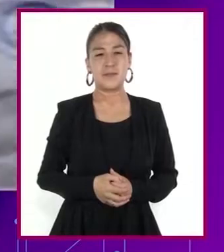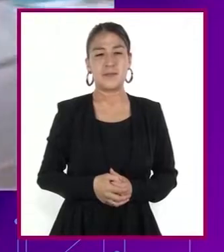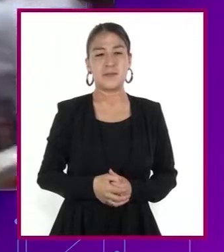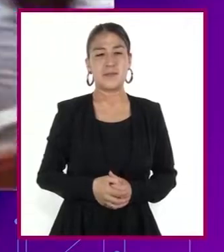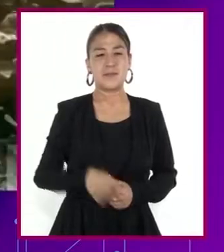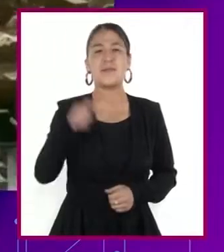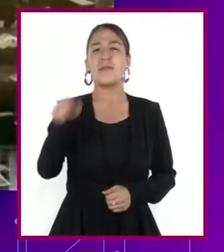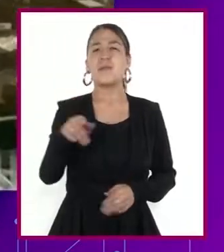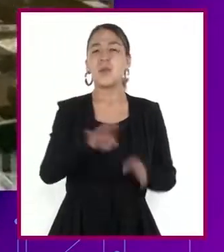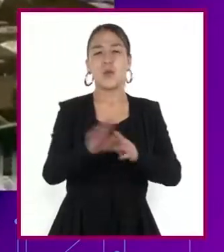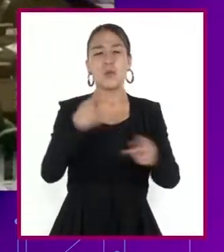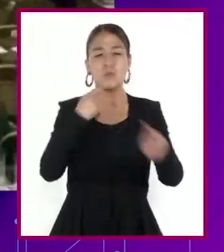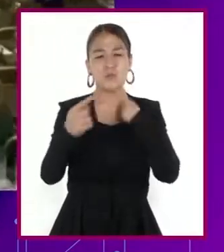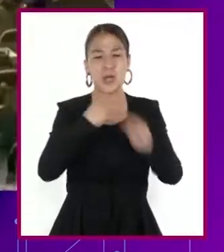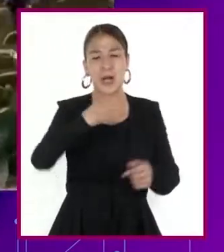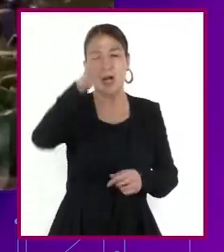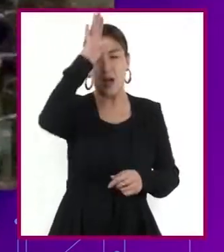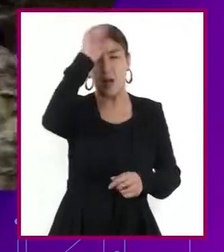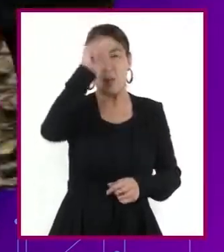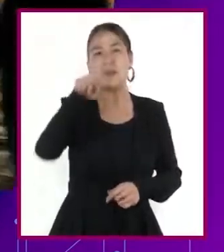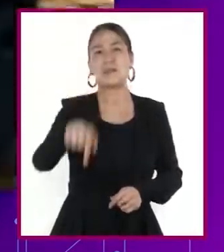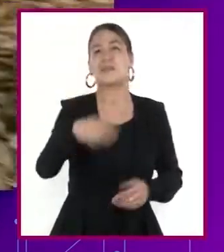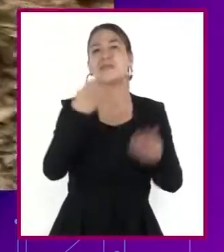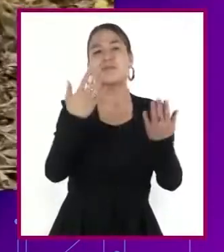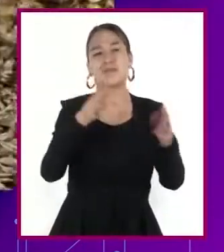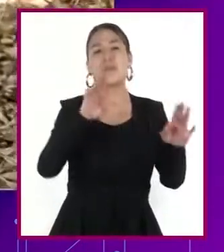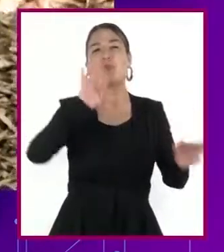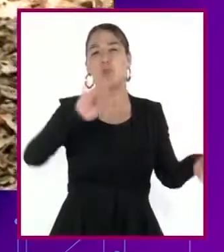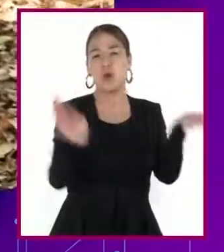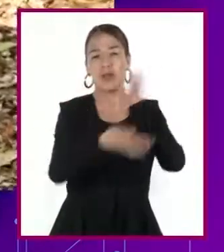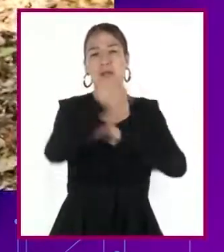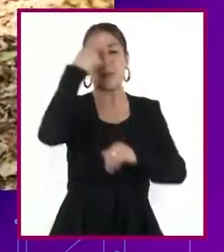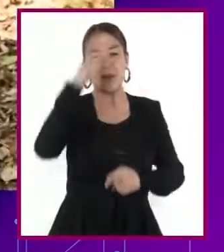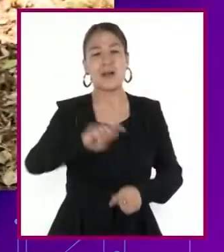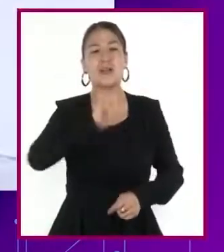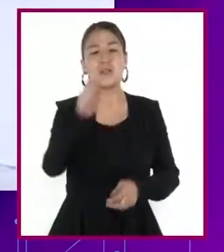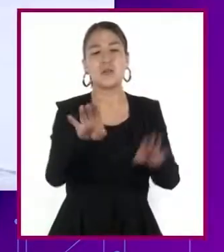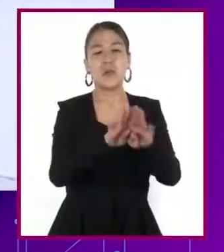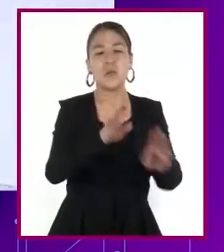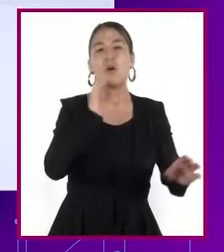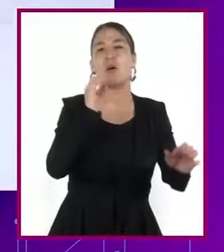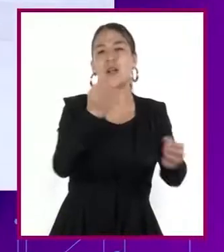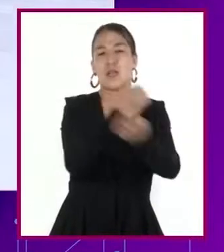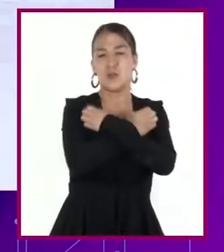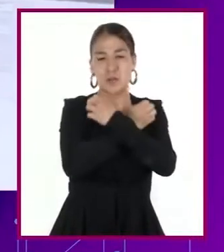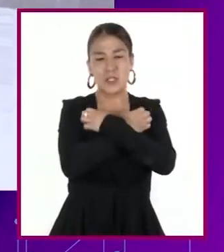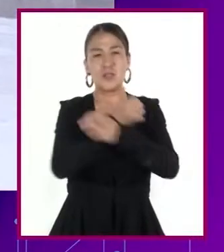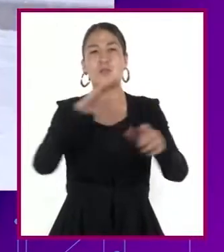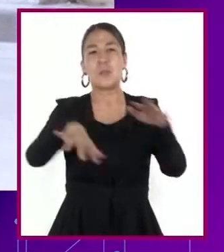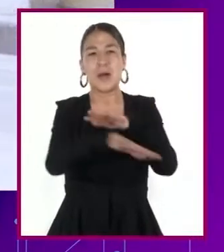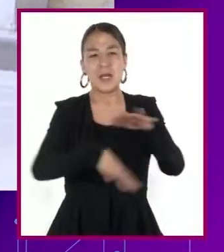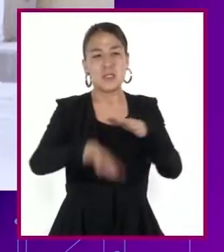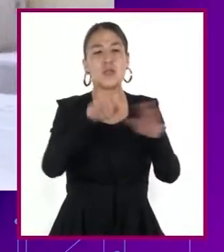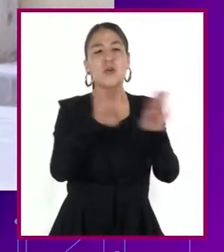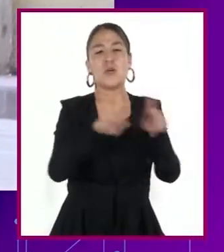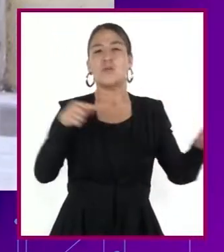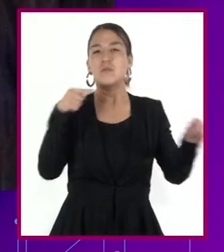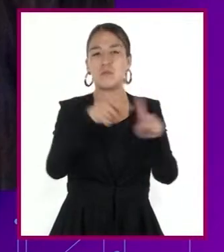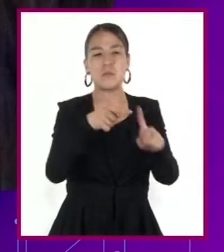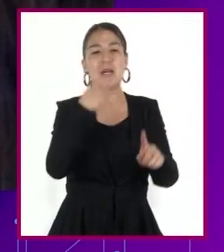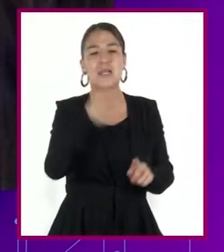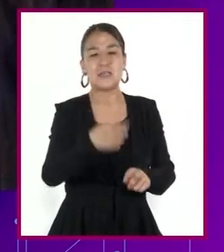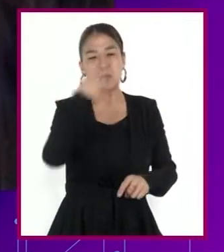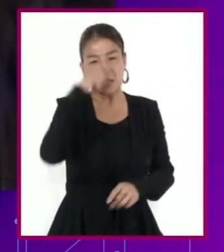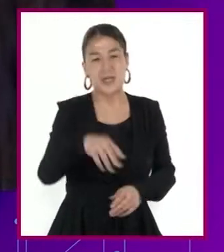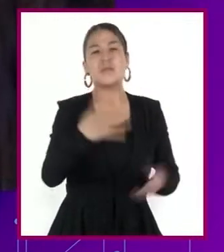Este acuerdo logró finalmente un consenso mundial sobre una visión ampliada de la educación básica y estableció un compromiso renovado